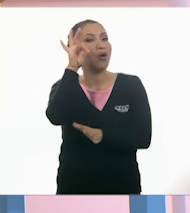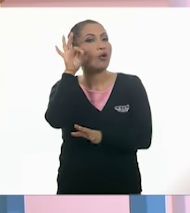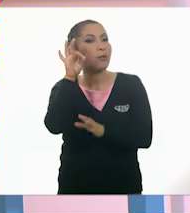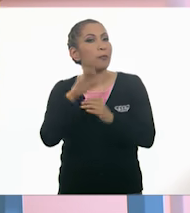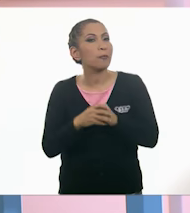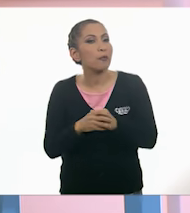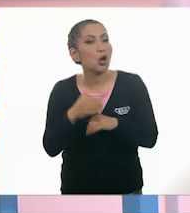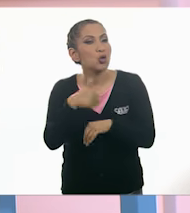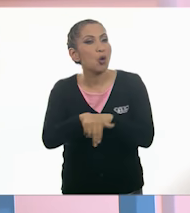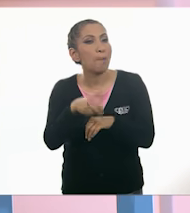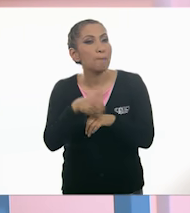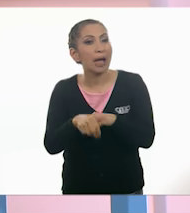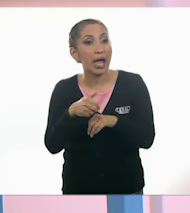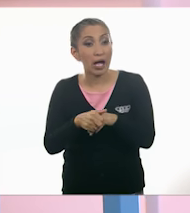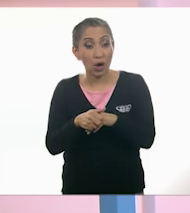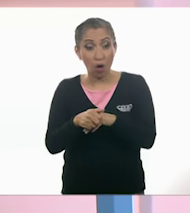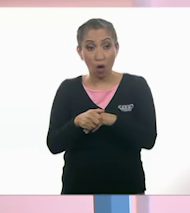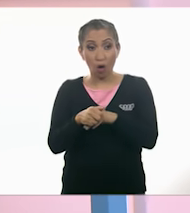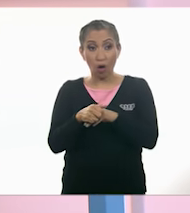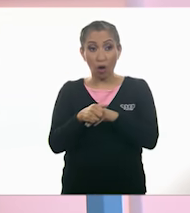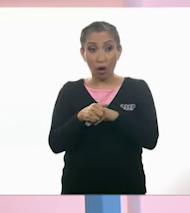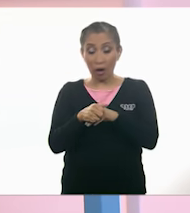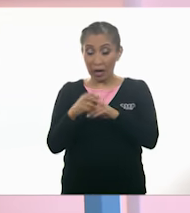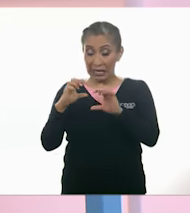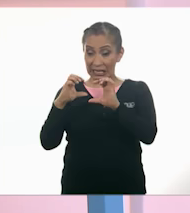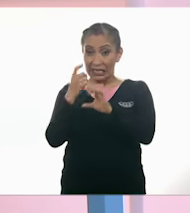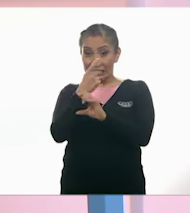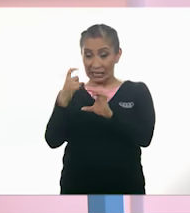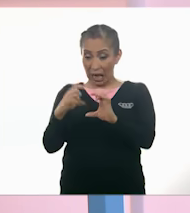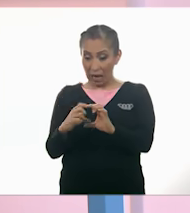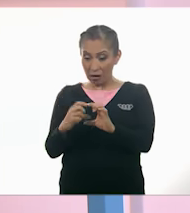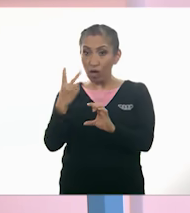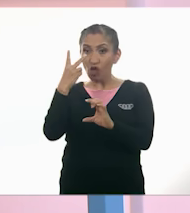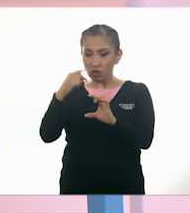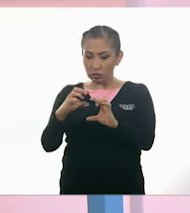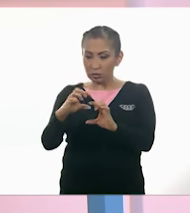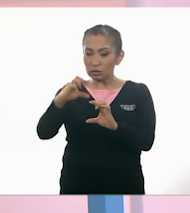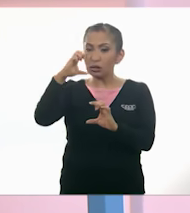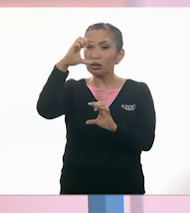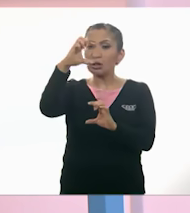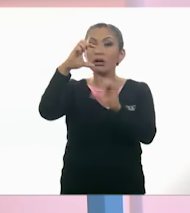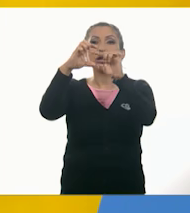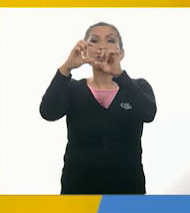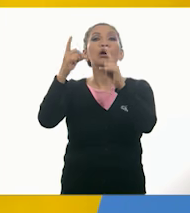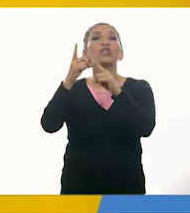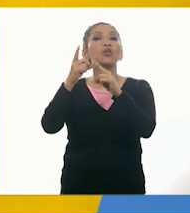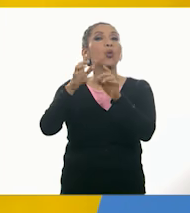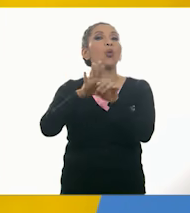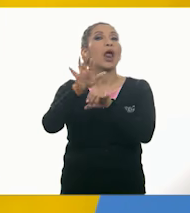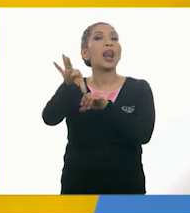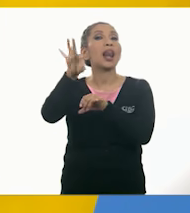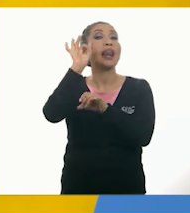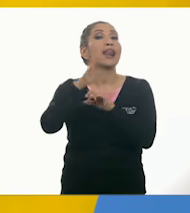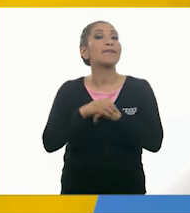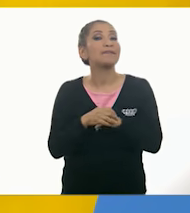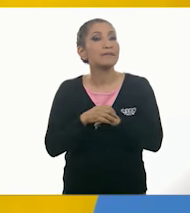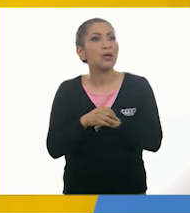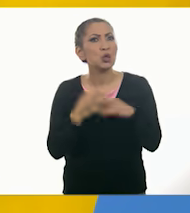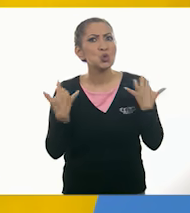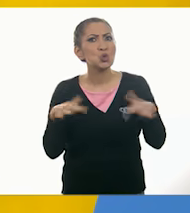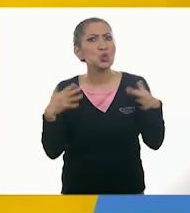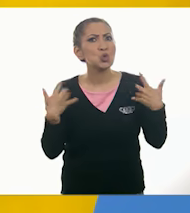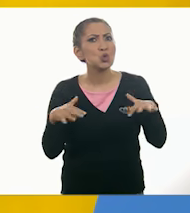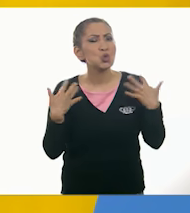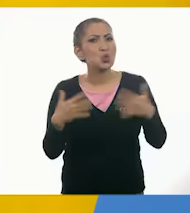entonces el número que se encuentra dos casillas arriba del 100. ¡Mamma mía! ¿Pero qué caso